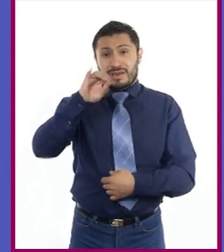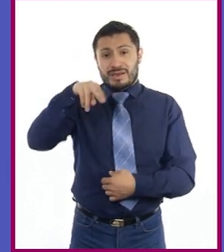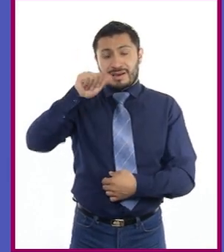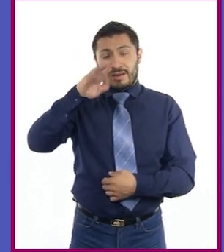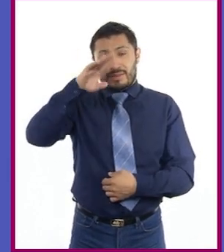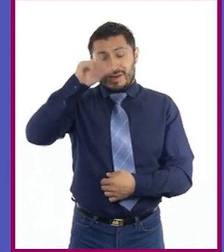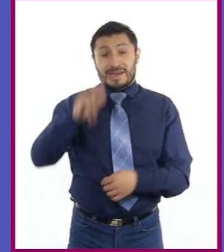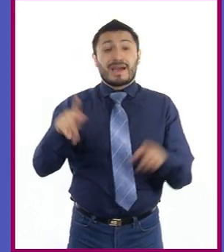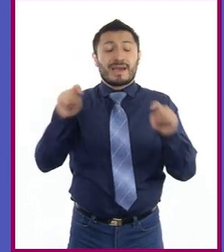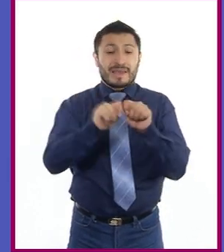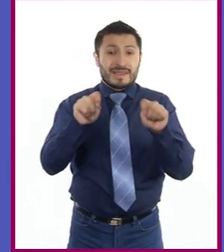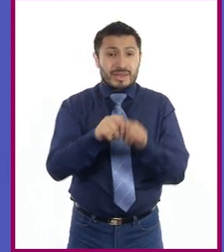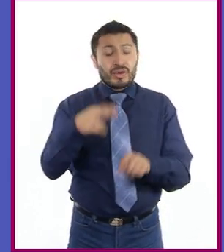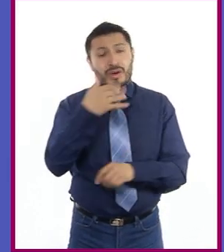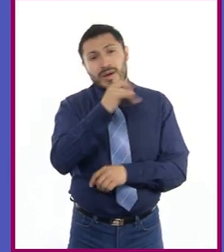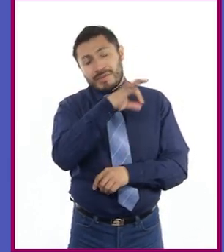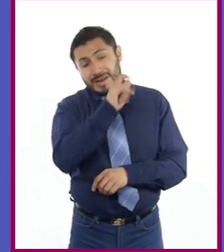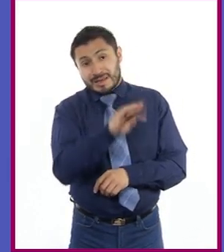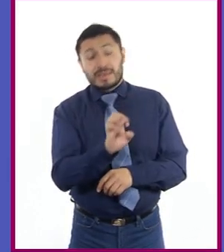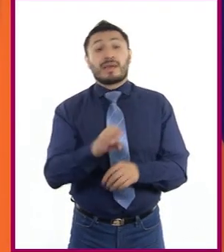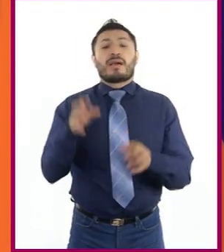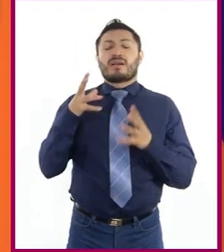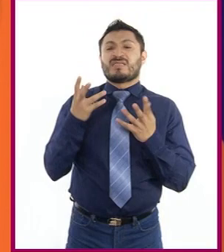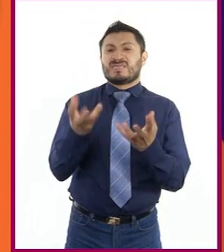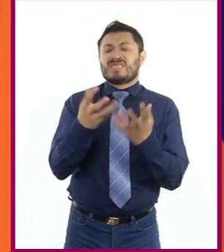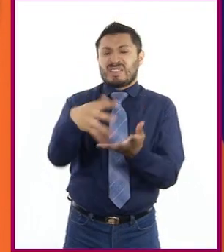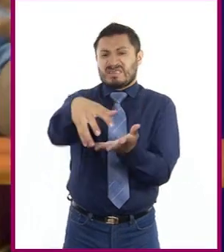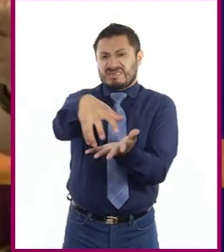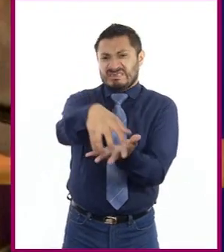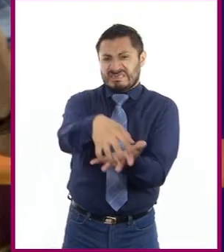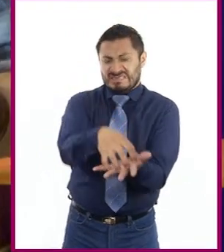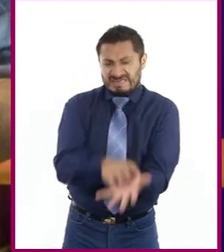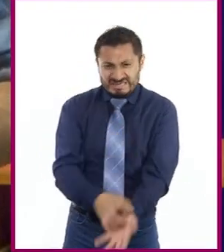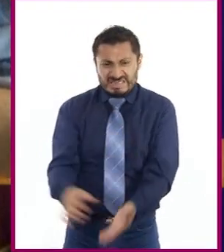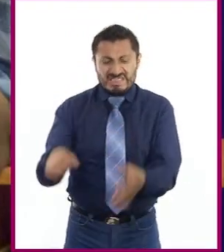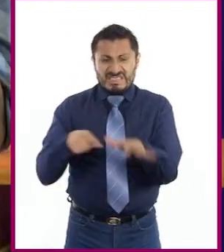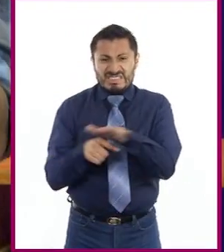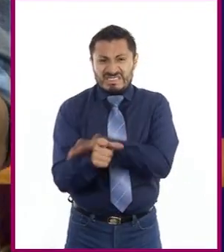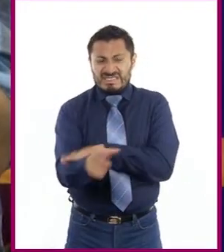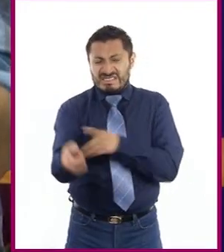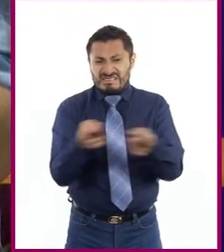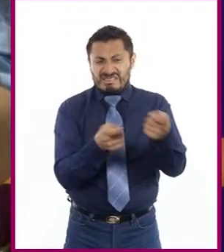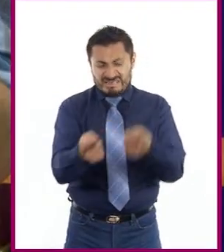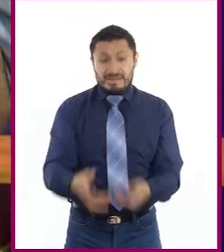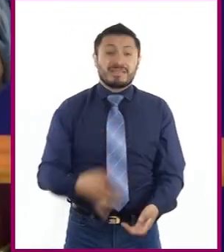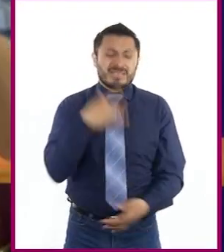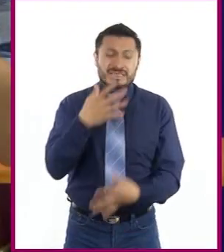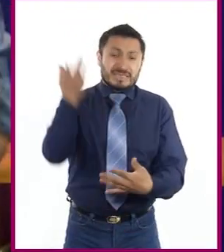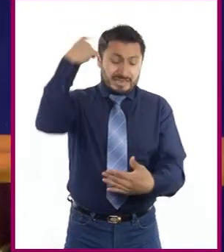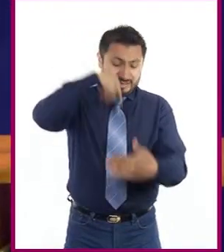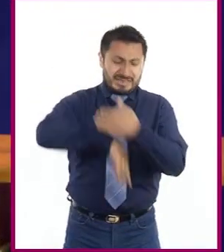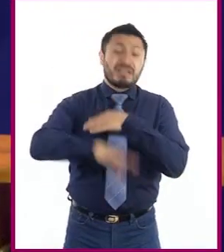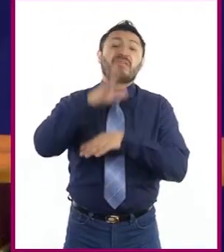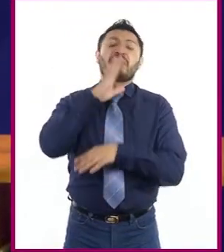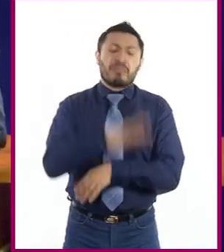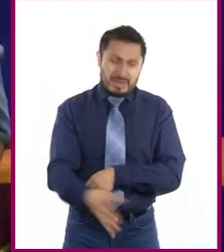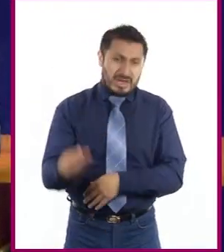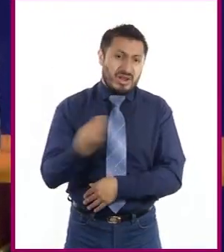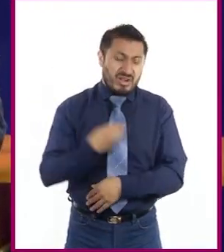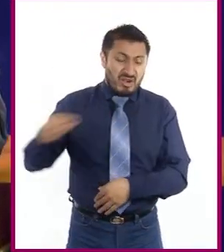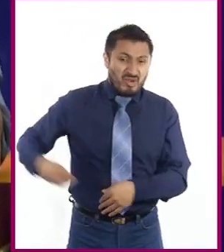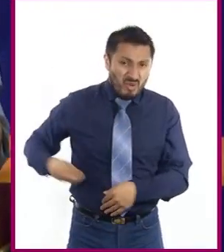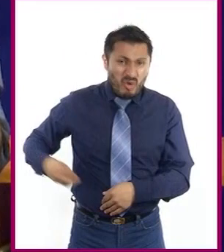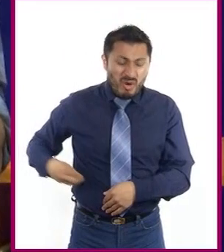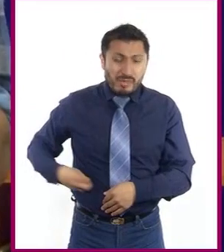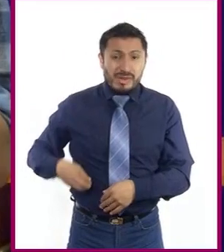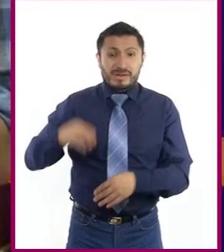ambicioso, corrupto, manipulador y se siente atormentado por las culpas de sus crímenes. Reemplaza a su hermano,